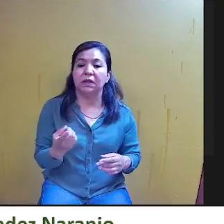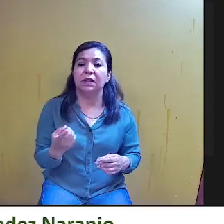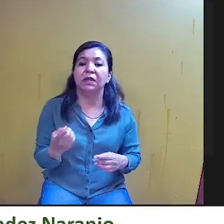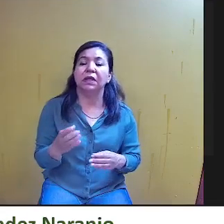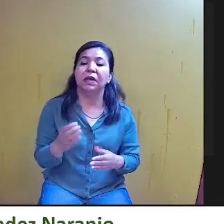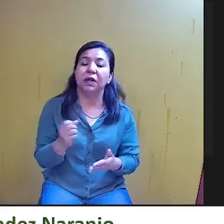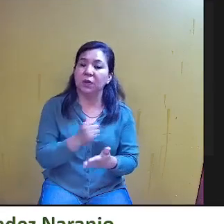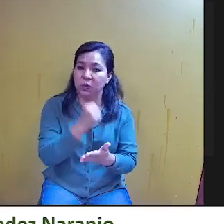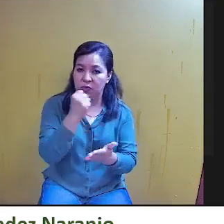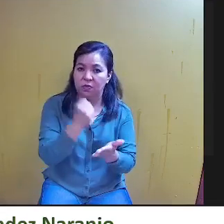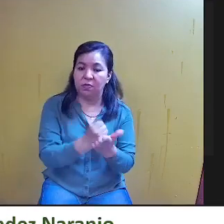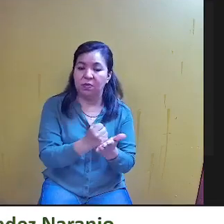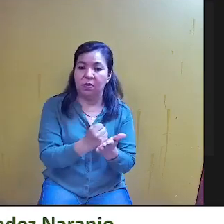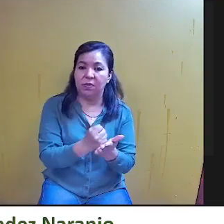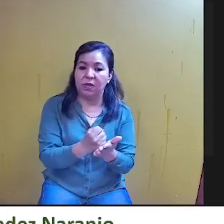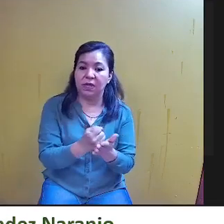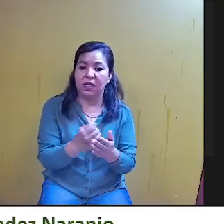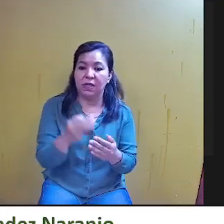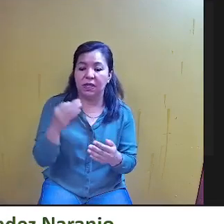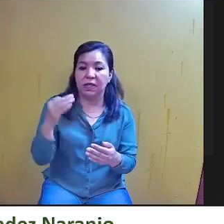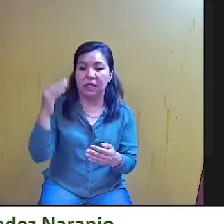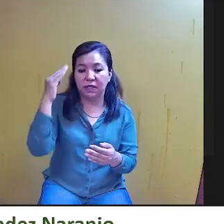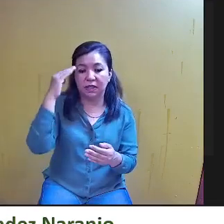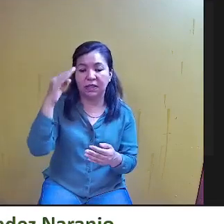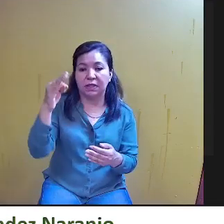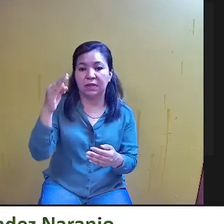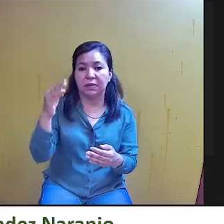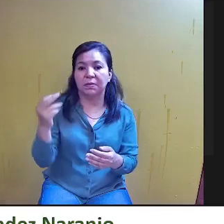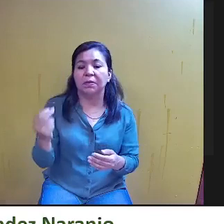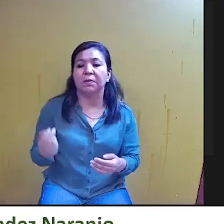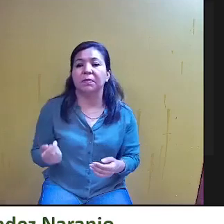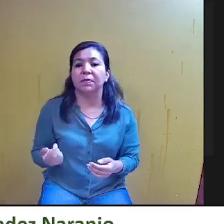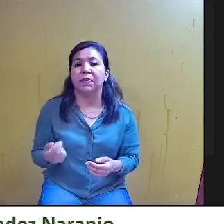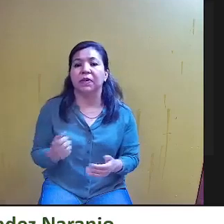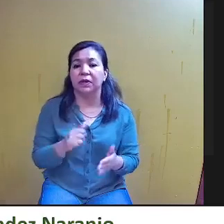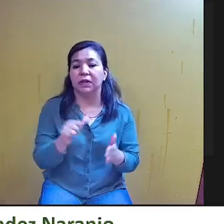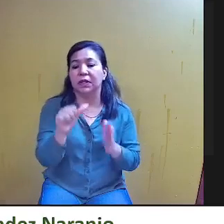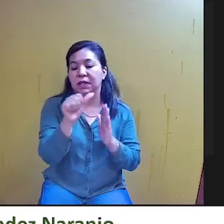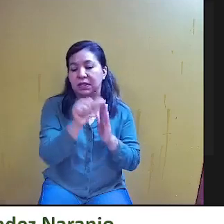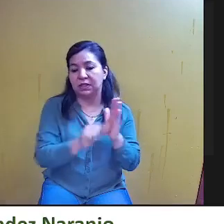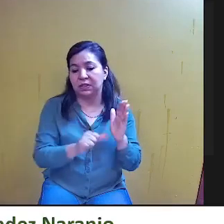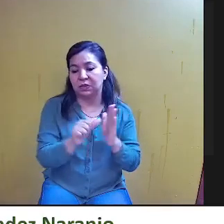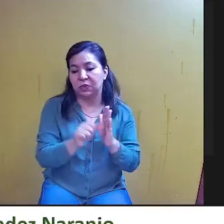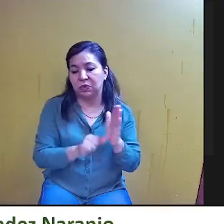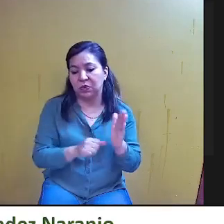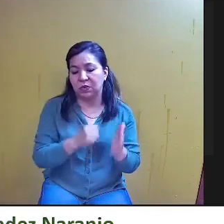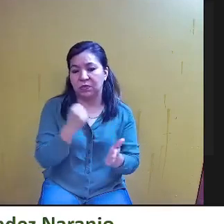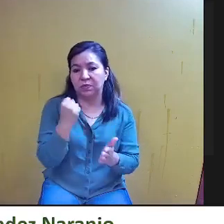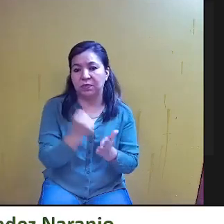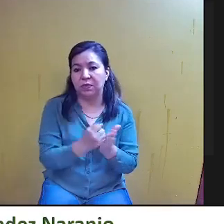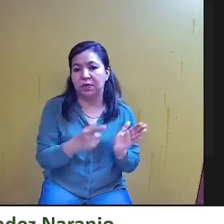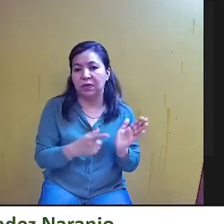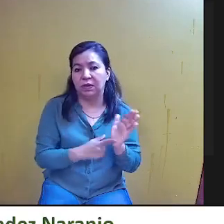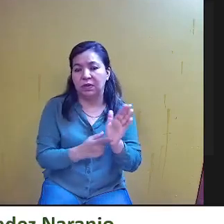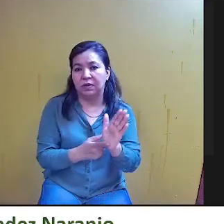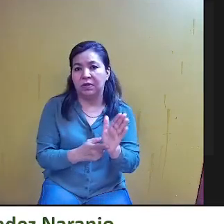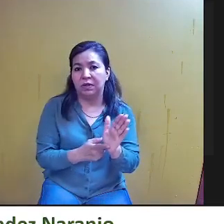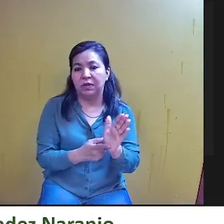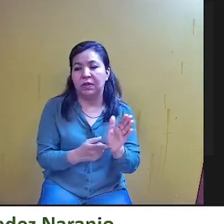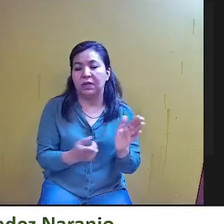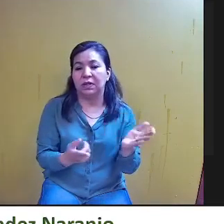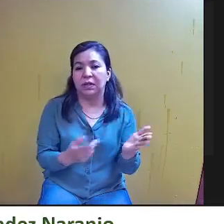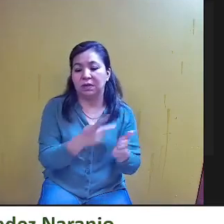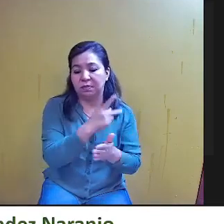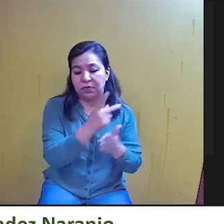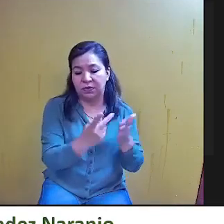y en el plazo previsto, será acreedora en términos del artículo 37 de la Ley de Medios Local. Así, el